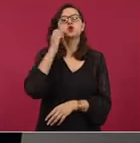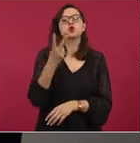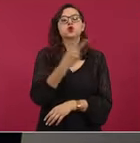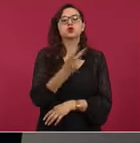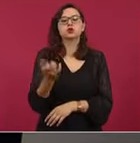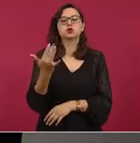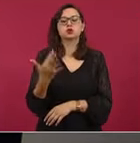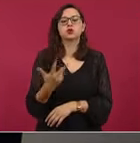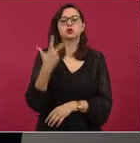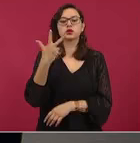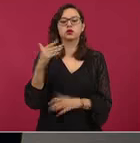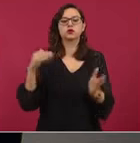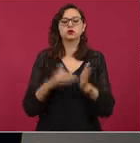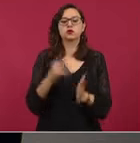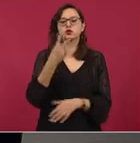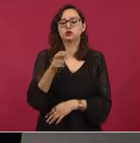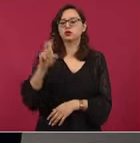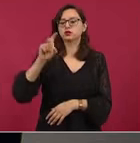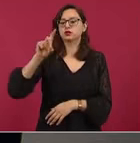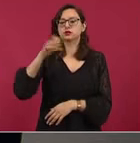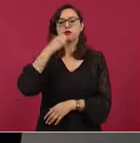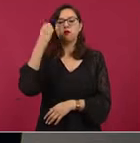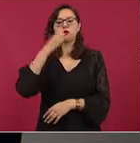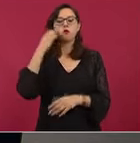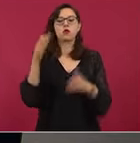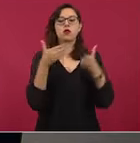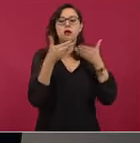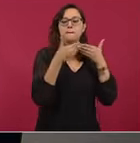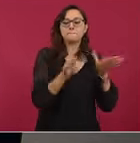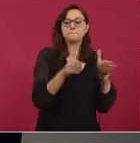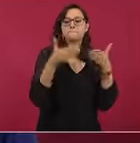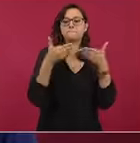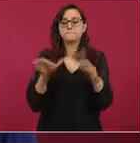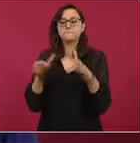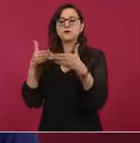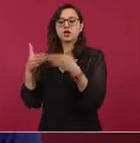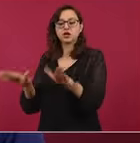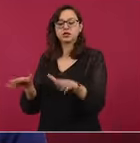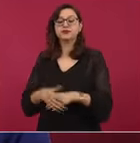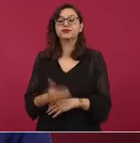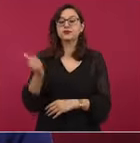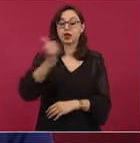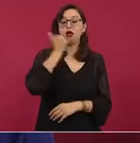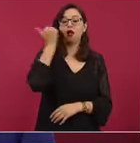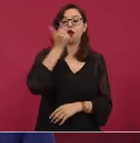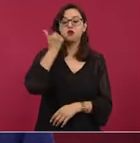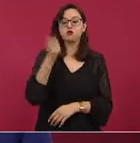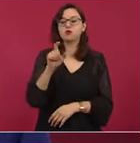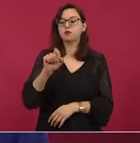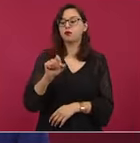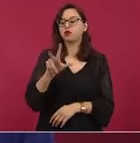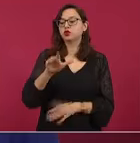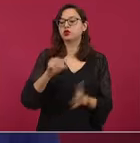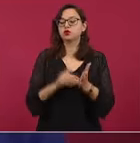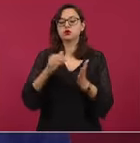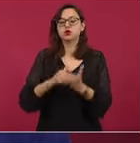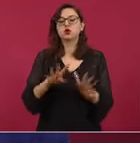258.230 instituciones abiertas. En lo referente al número de alumnos, contamos ya con